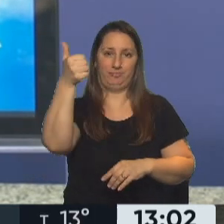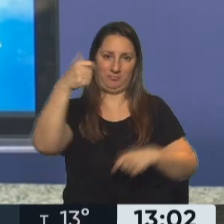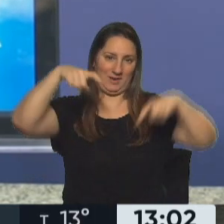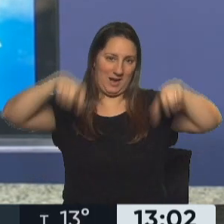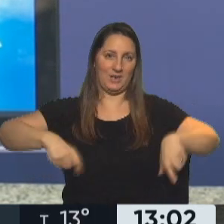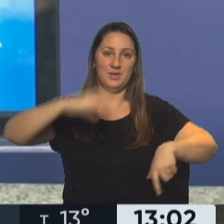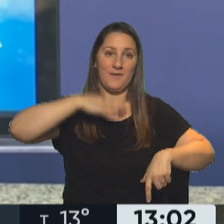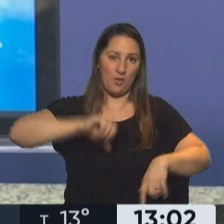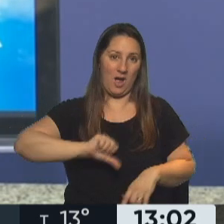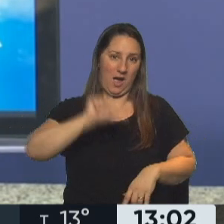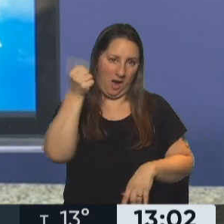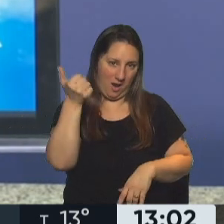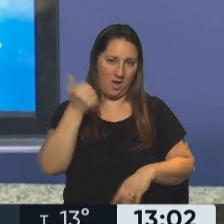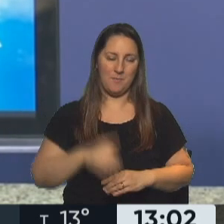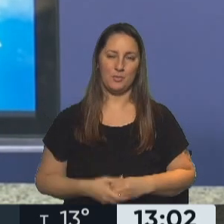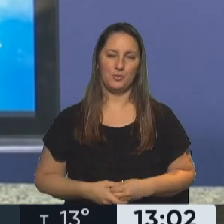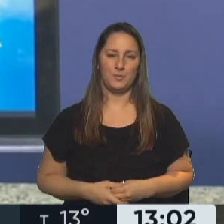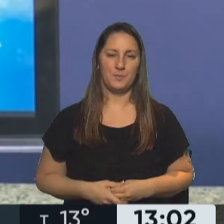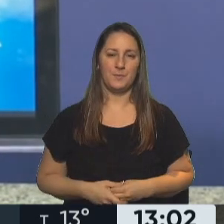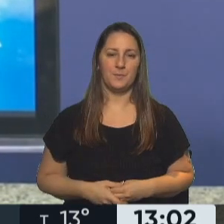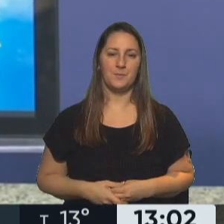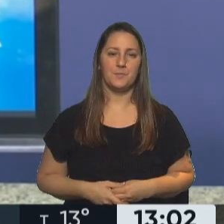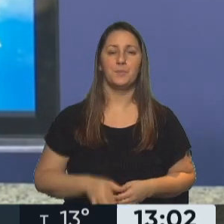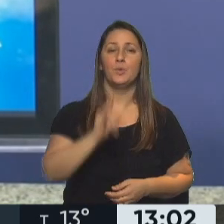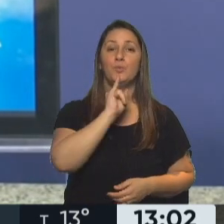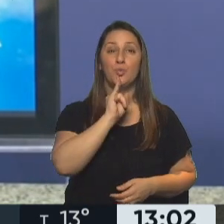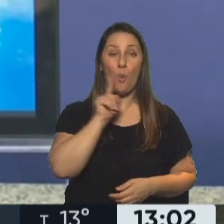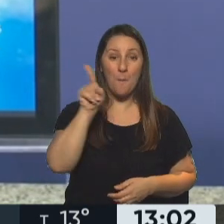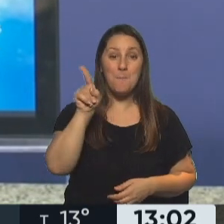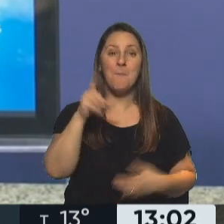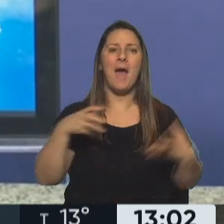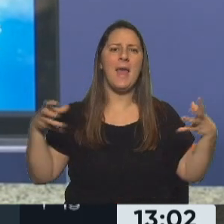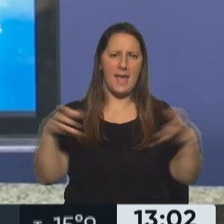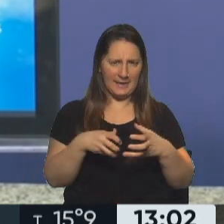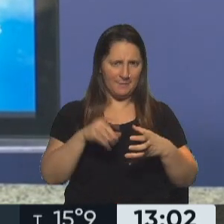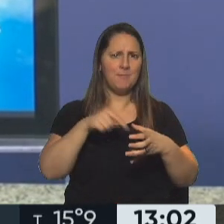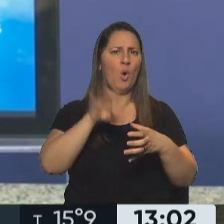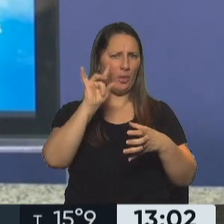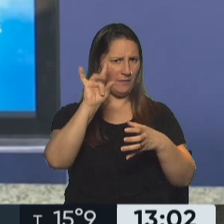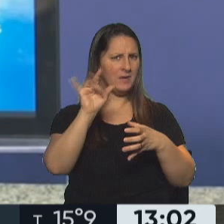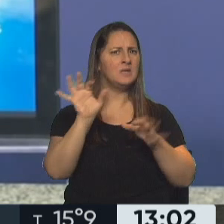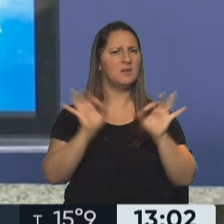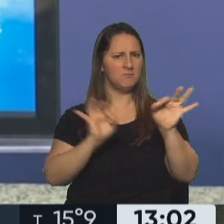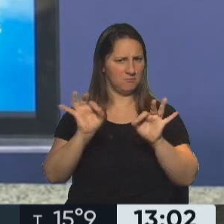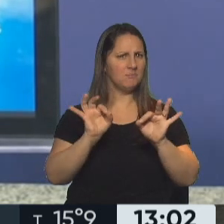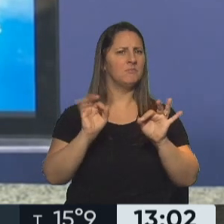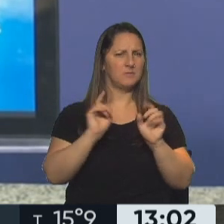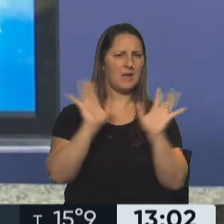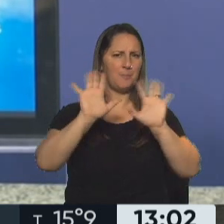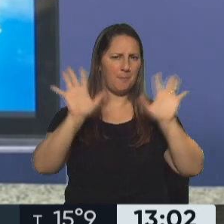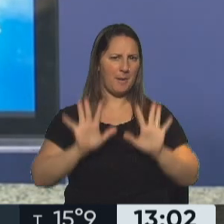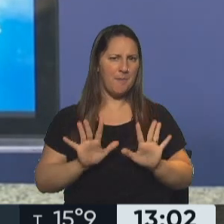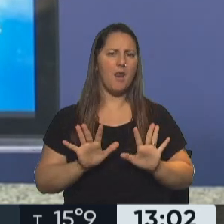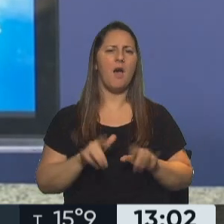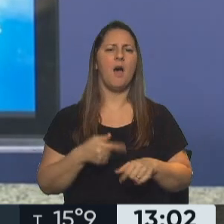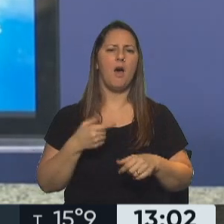nuestra cancha a toda la gente que va a venir y Atlético es un equipo difícil está bien parado en dos líneas y